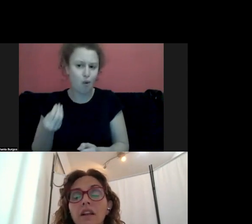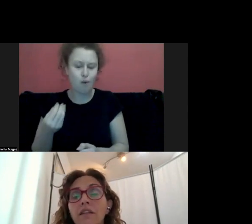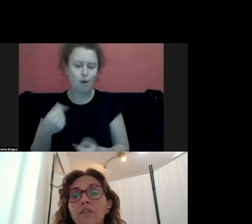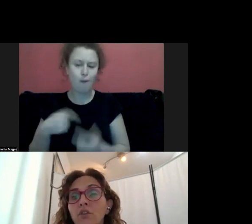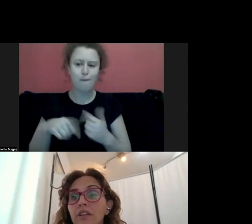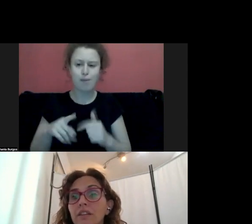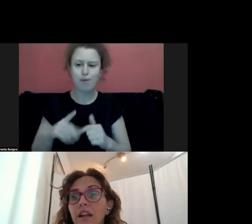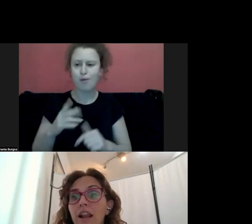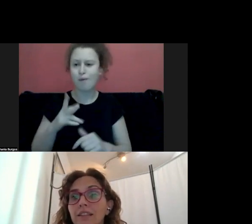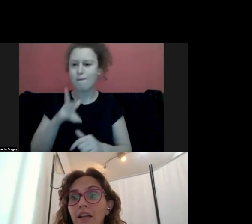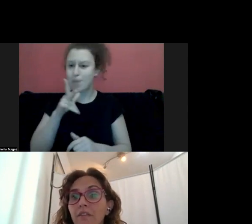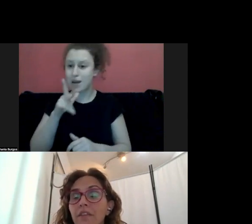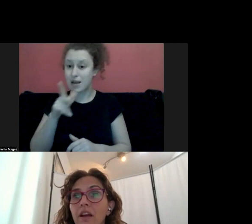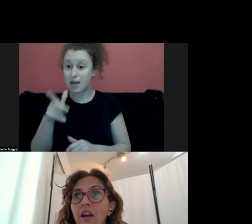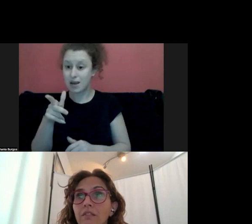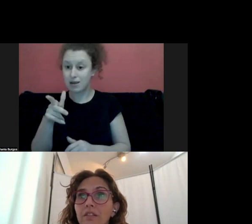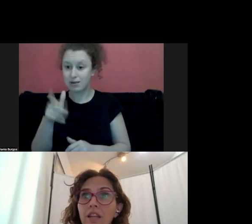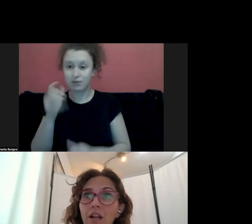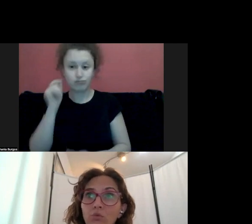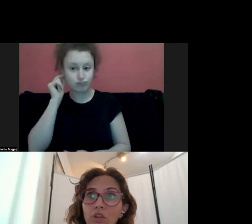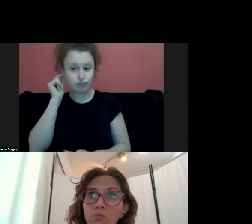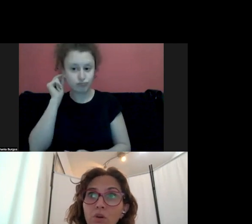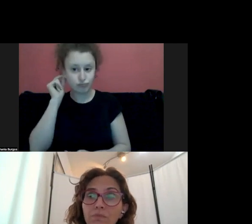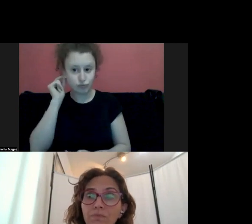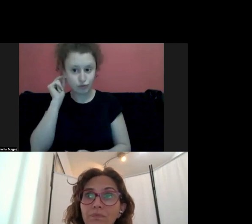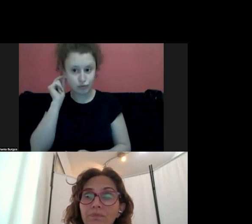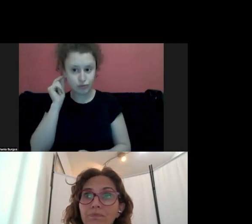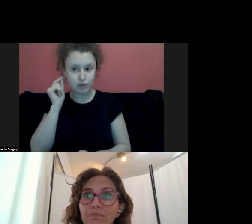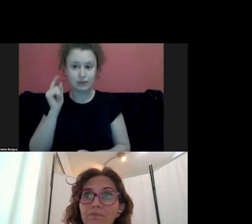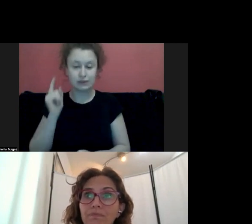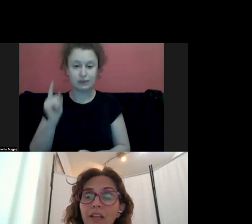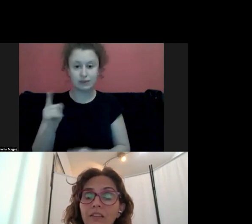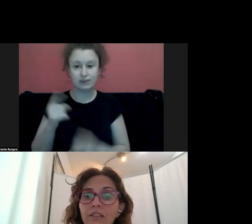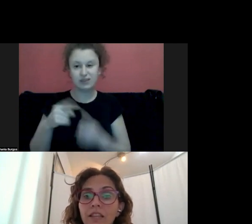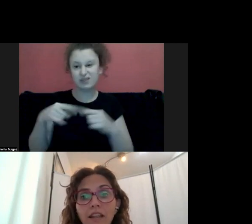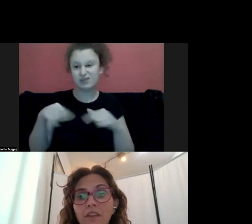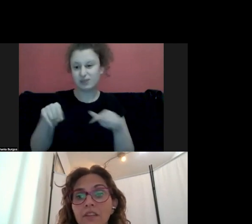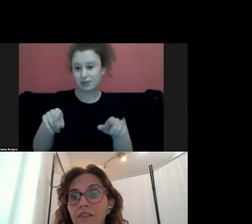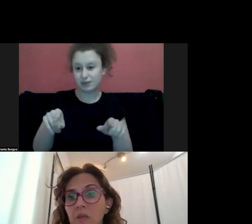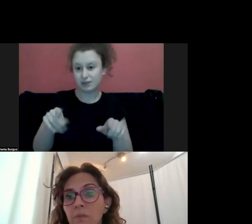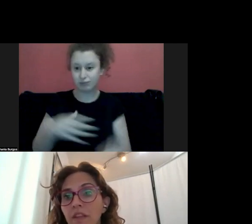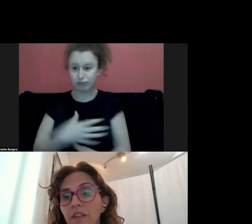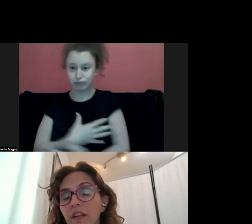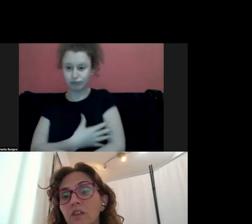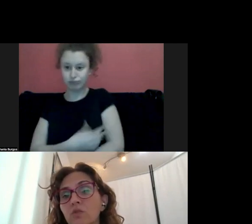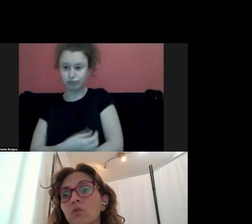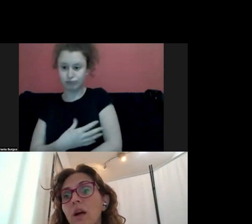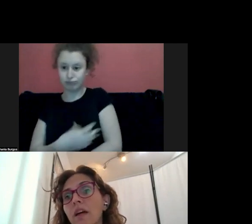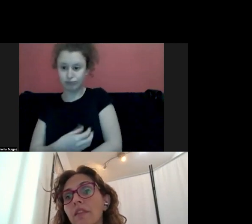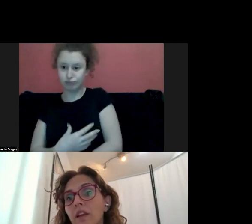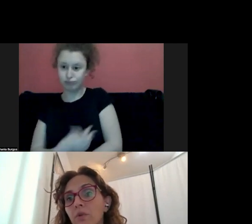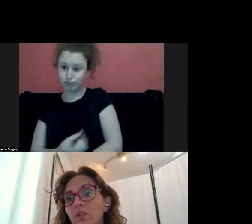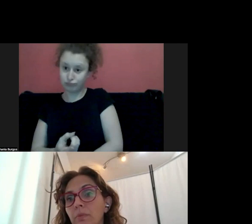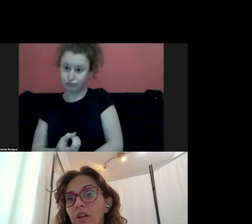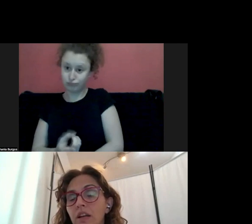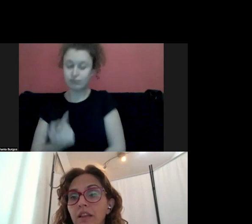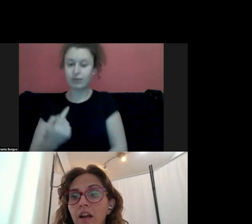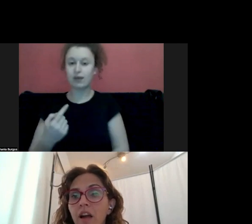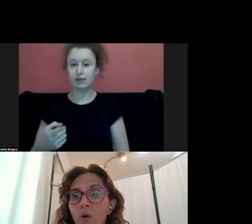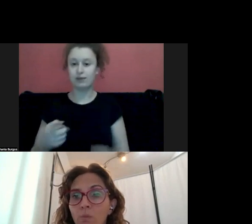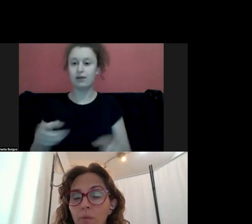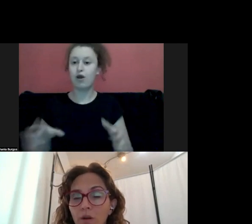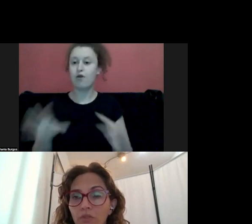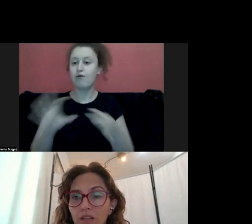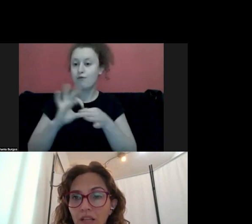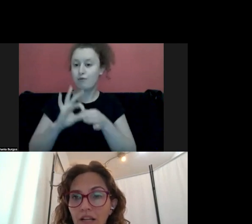¿Existe una relación entre la lactancia y el autismo? ¿Tiene necesidades específicas una madre neurotípica que da